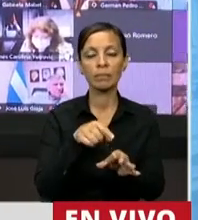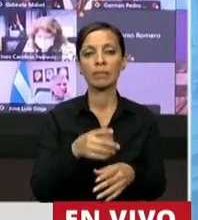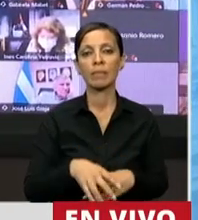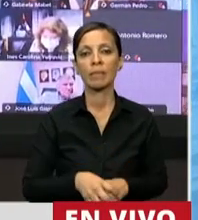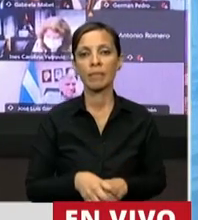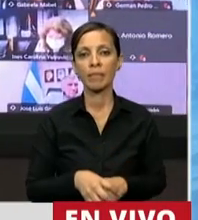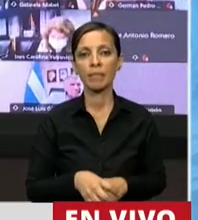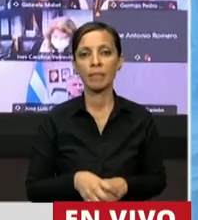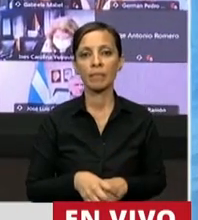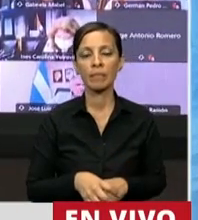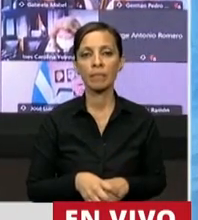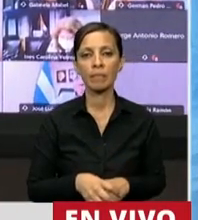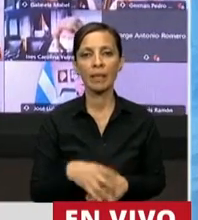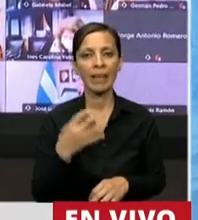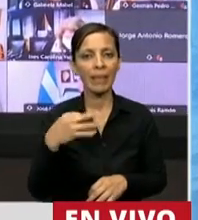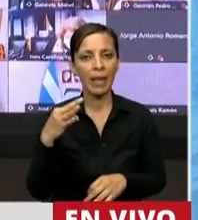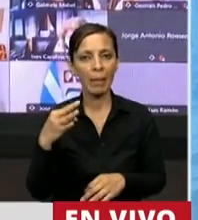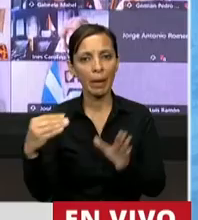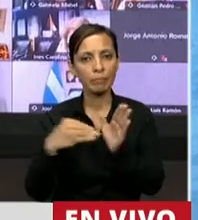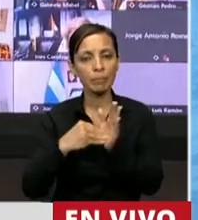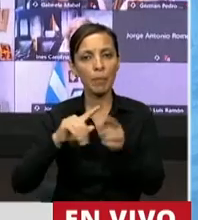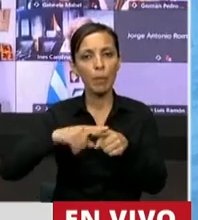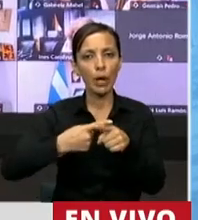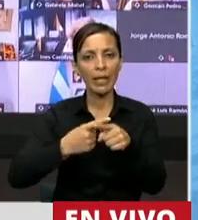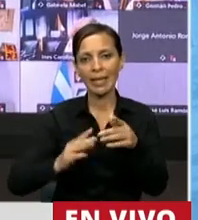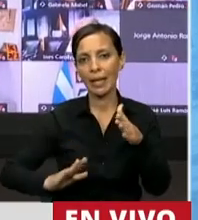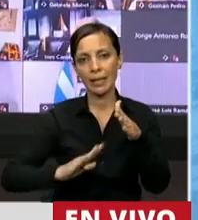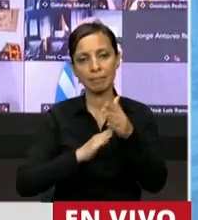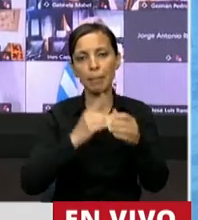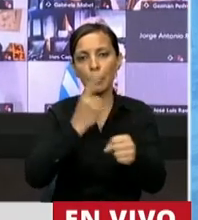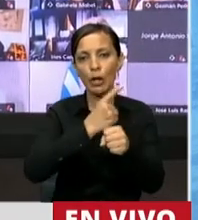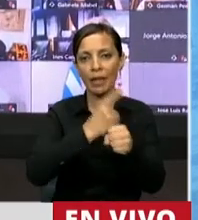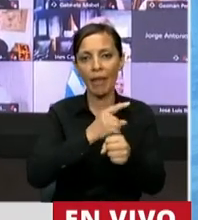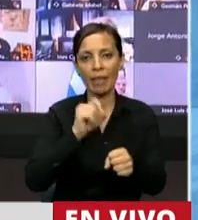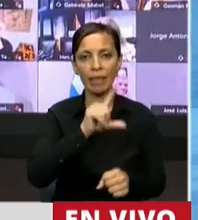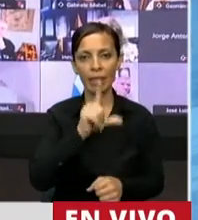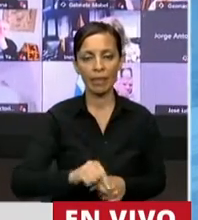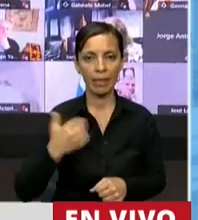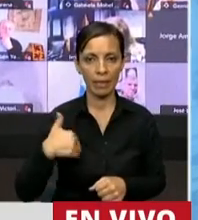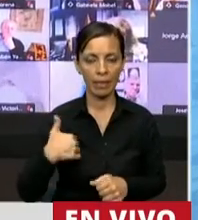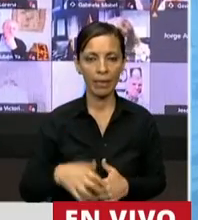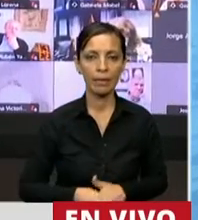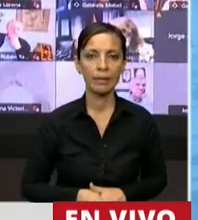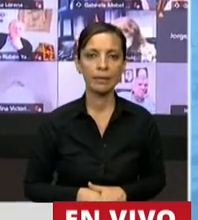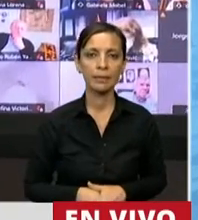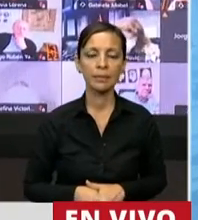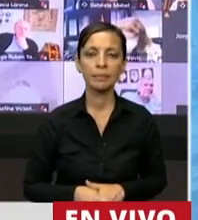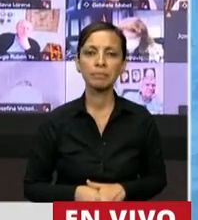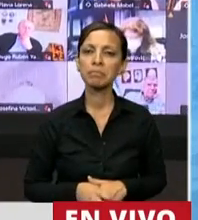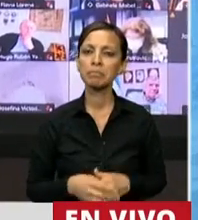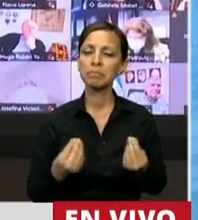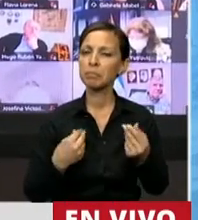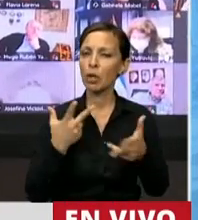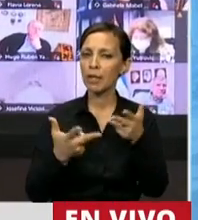claramente una política central en la Argentina. Y digo